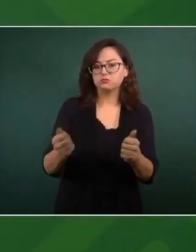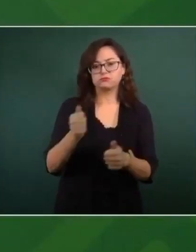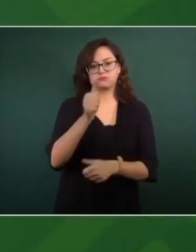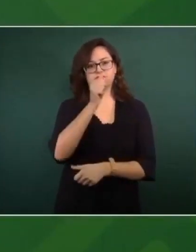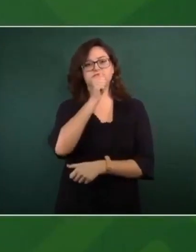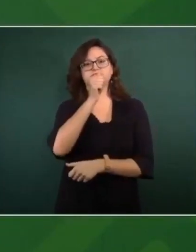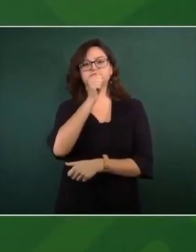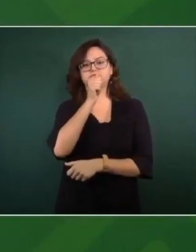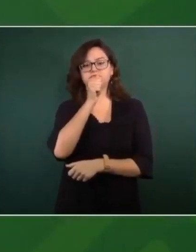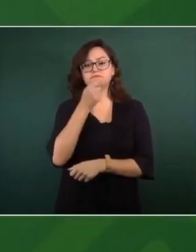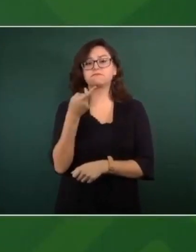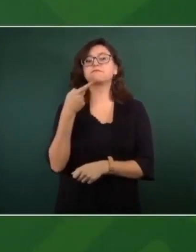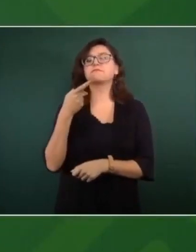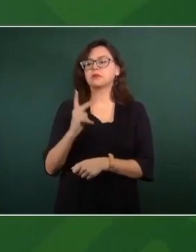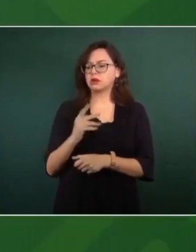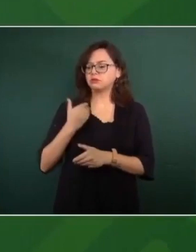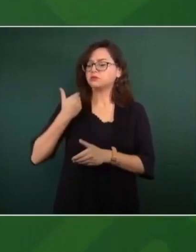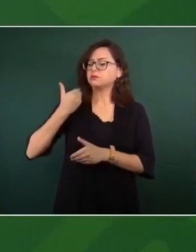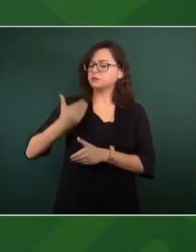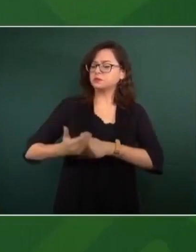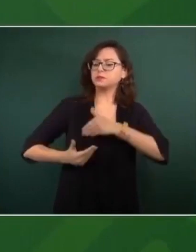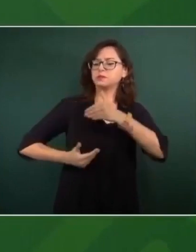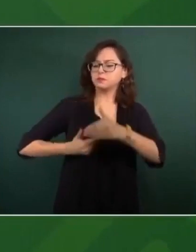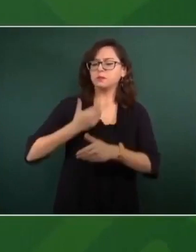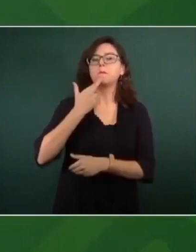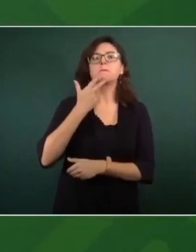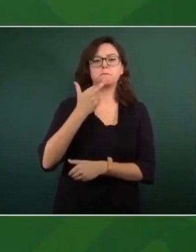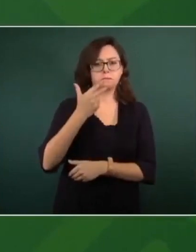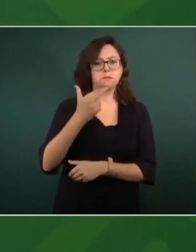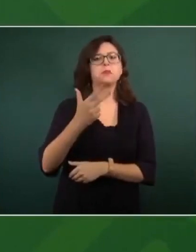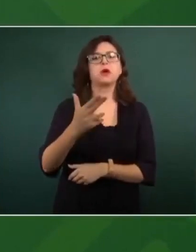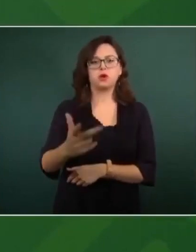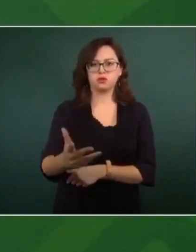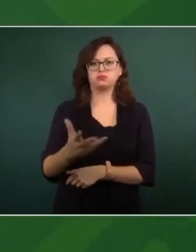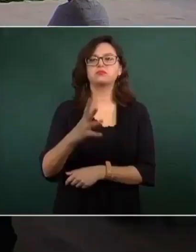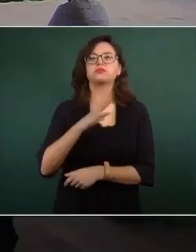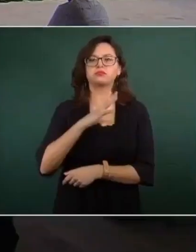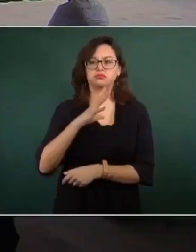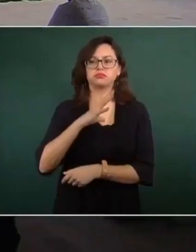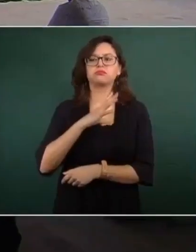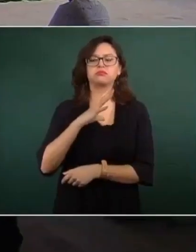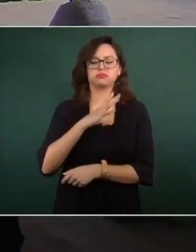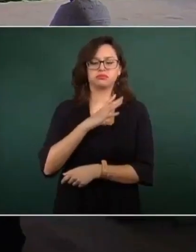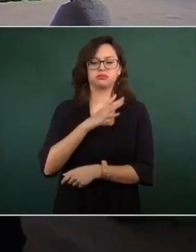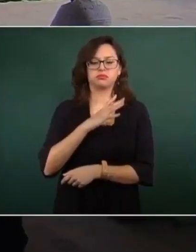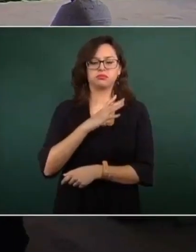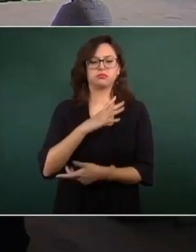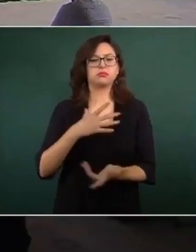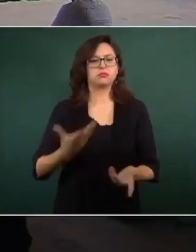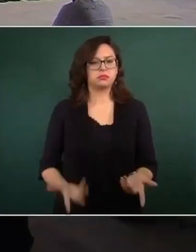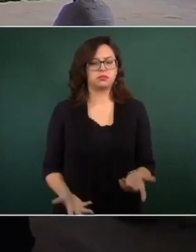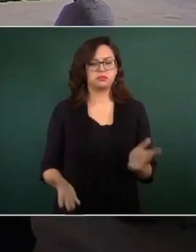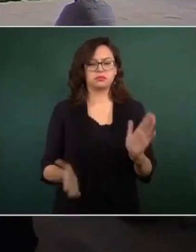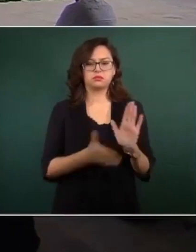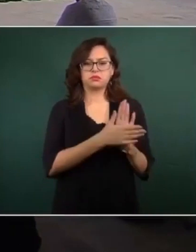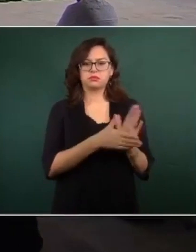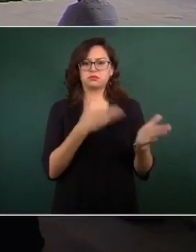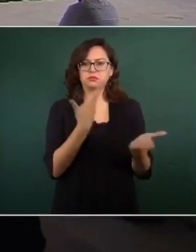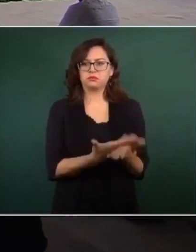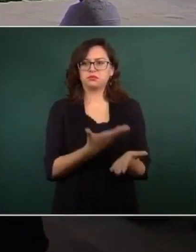semana de la conama con el presidente y su gabinete es una oportunidad para resolver varios problemas sobre todo